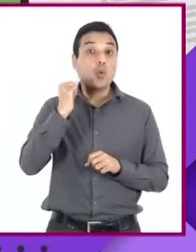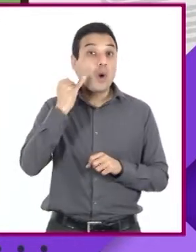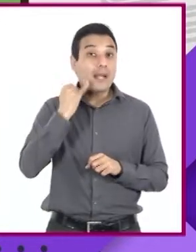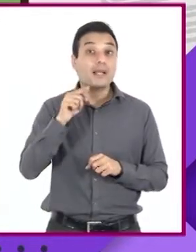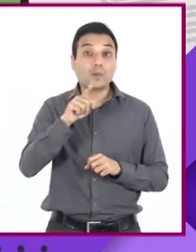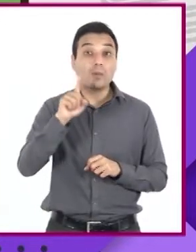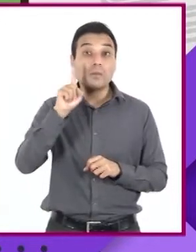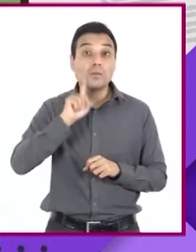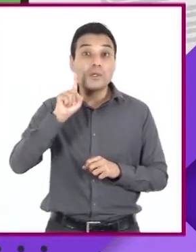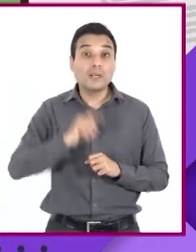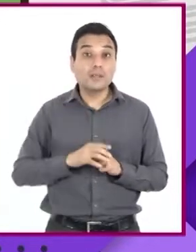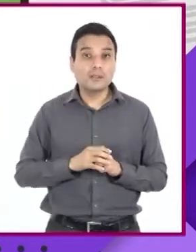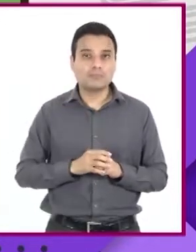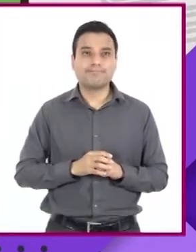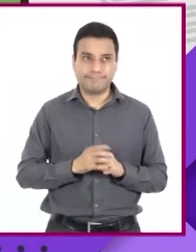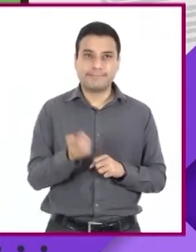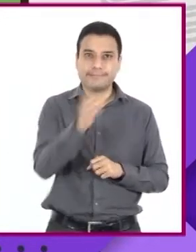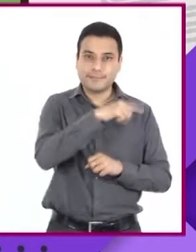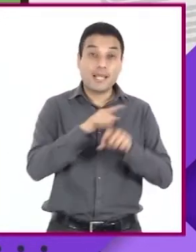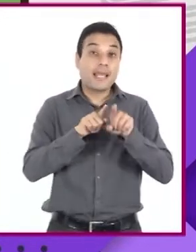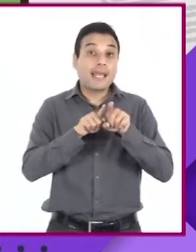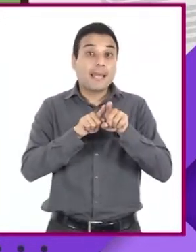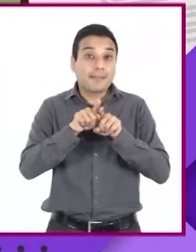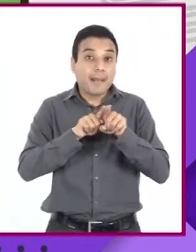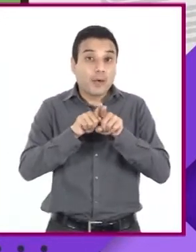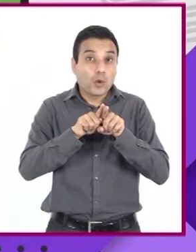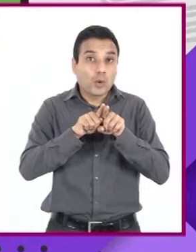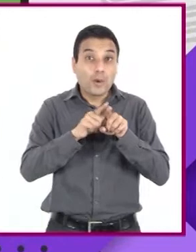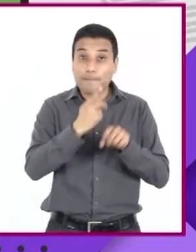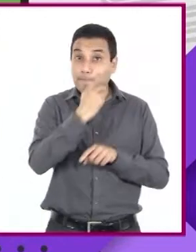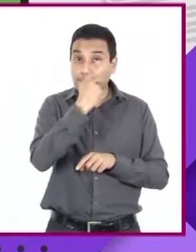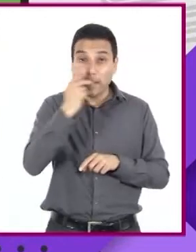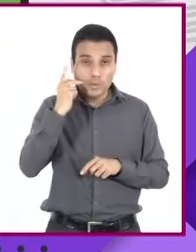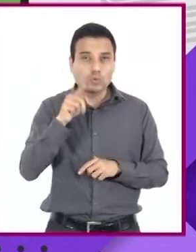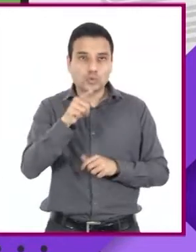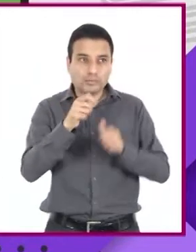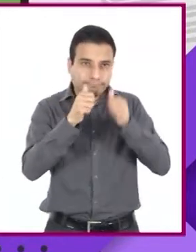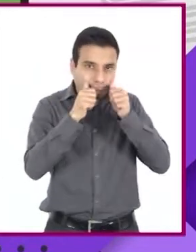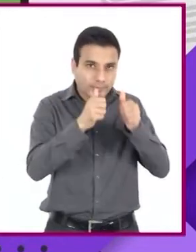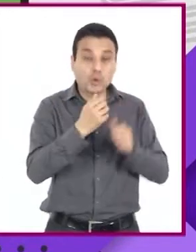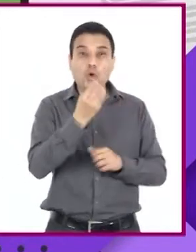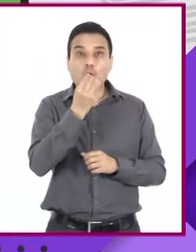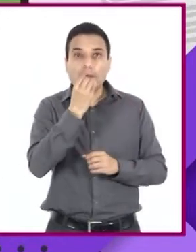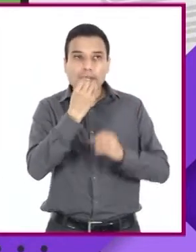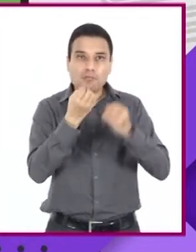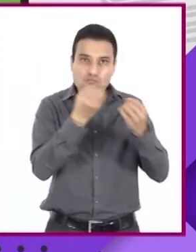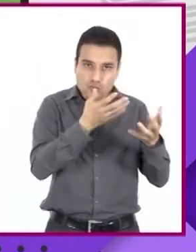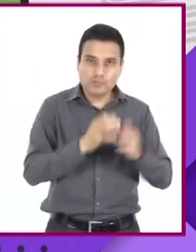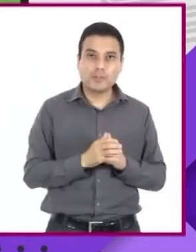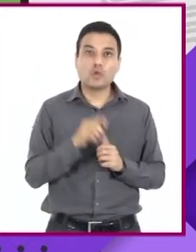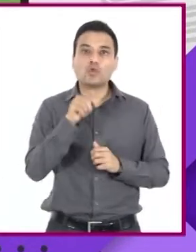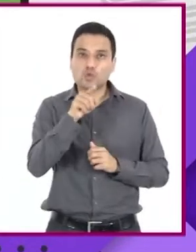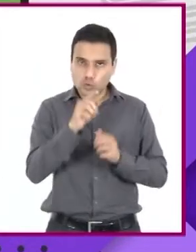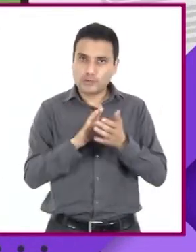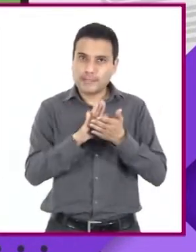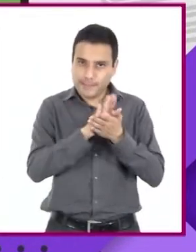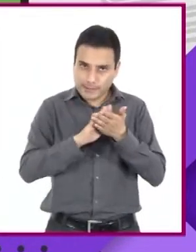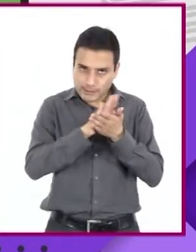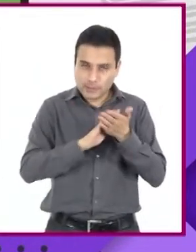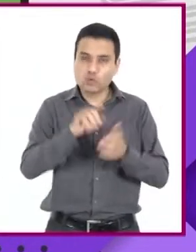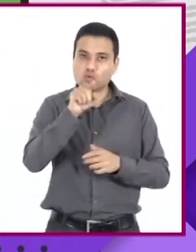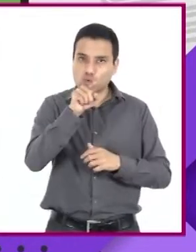mujer, debes atender a tu hermano Pedro. Debes servirle la comida, recoger y lavar los trastes que